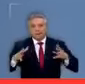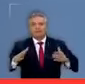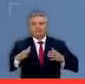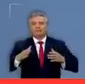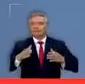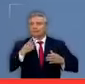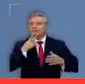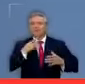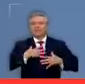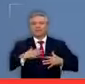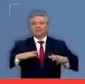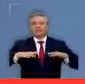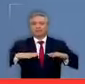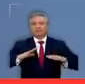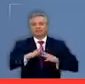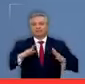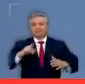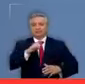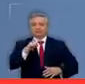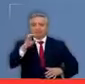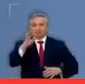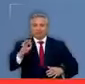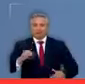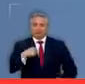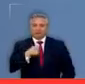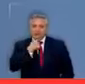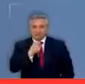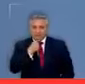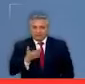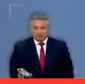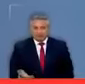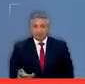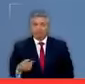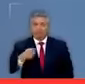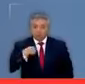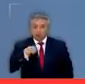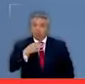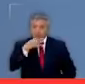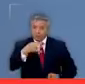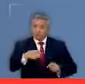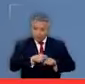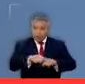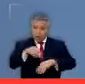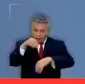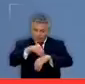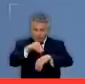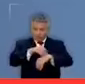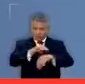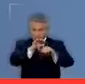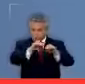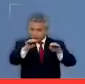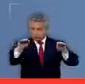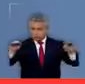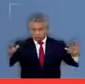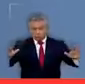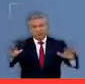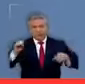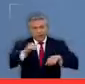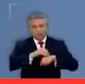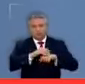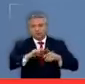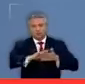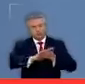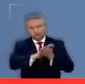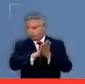feliz. Es verdad, y por eso quiero hacer un ferviente llamado a la unidad de